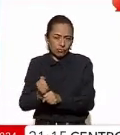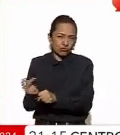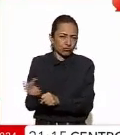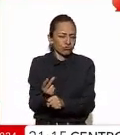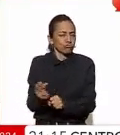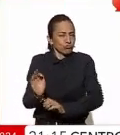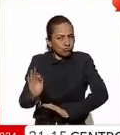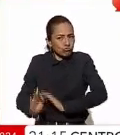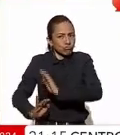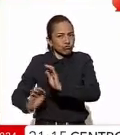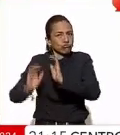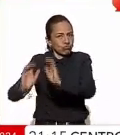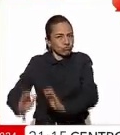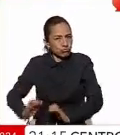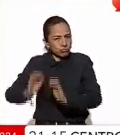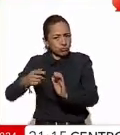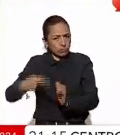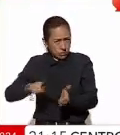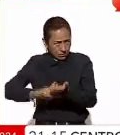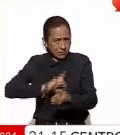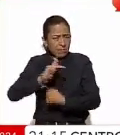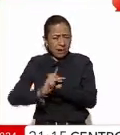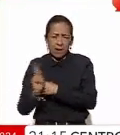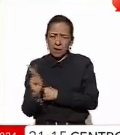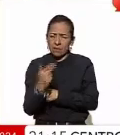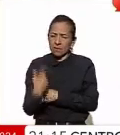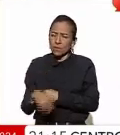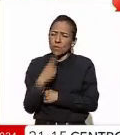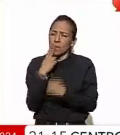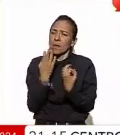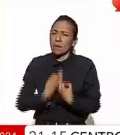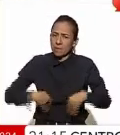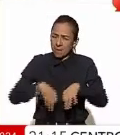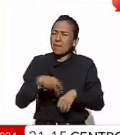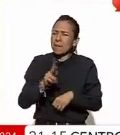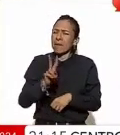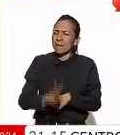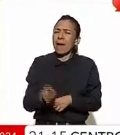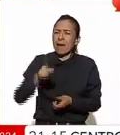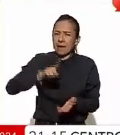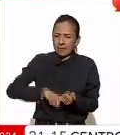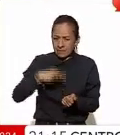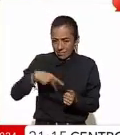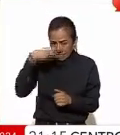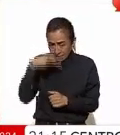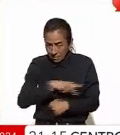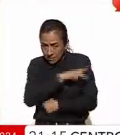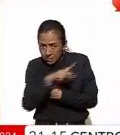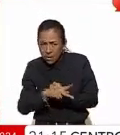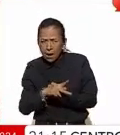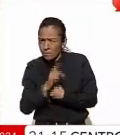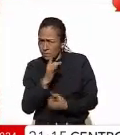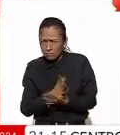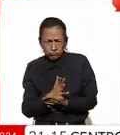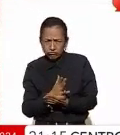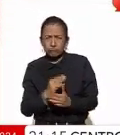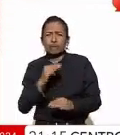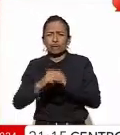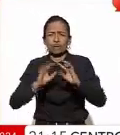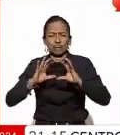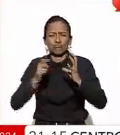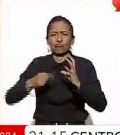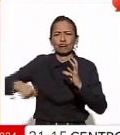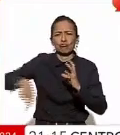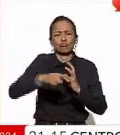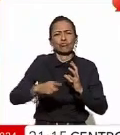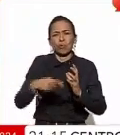son muy importantes para el país. También hay que entender que hay un desgaste geológico, no nada más en México, sino en términos internacionales. El petróleo fue un